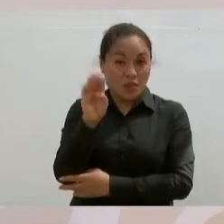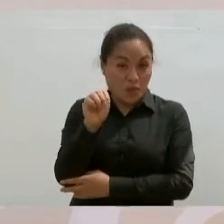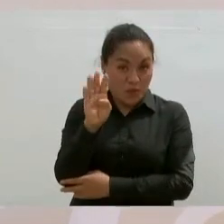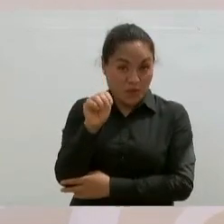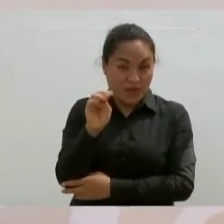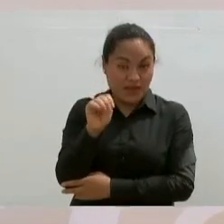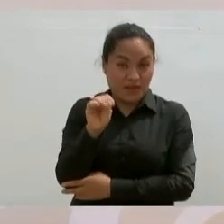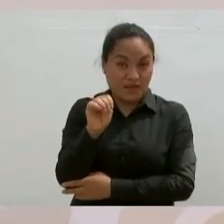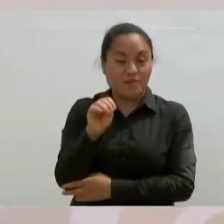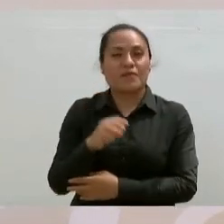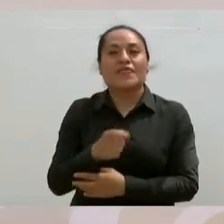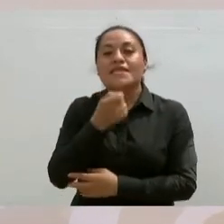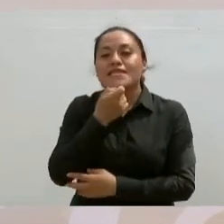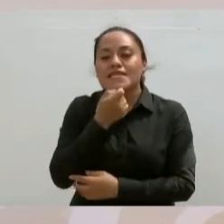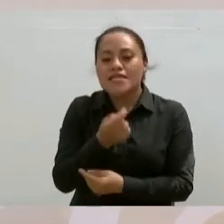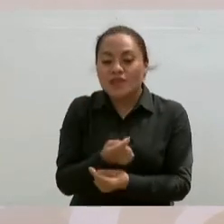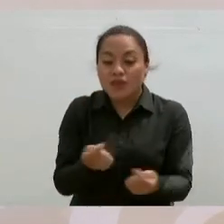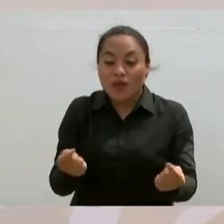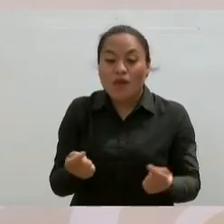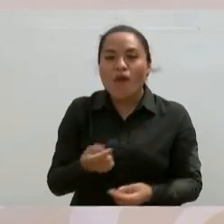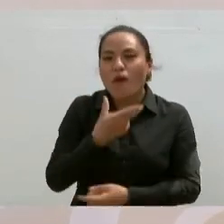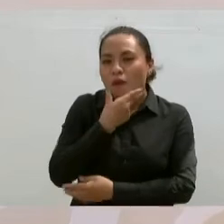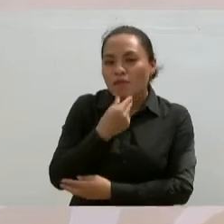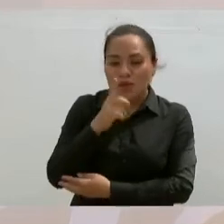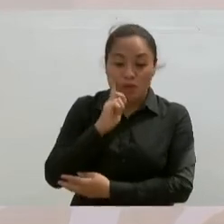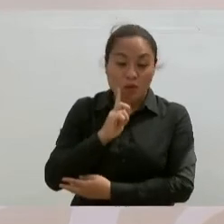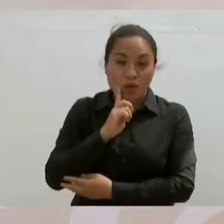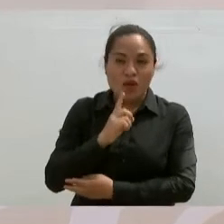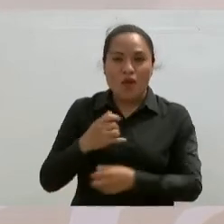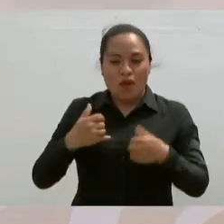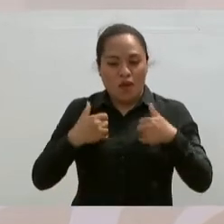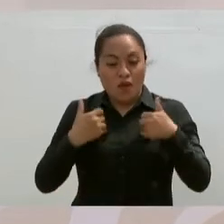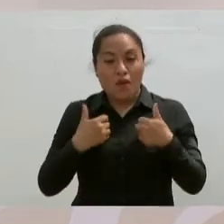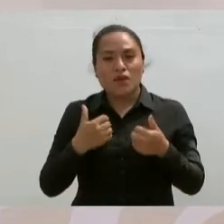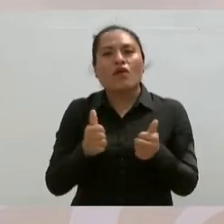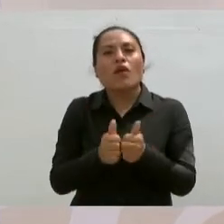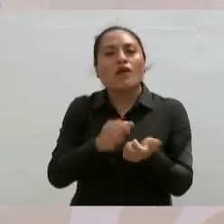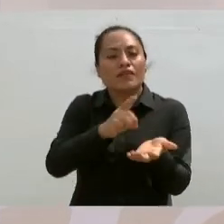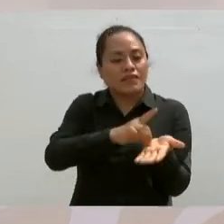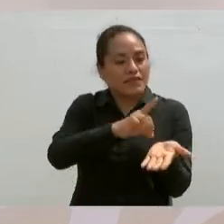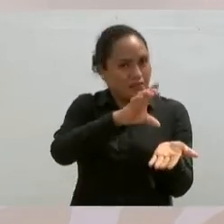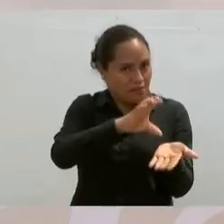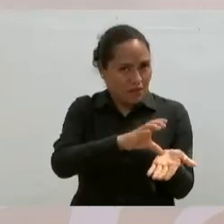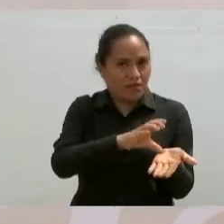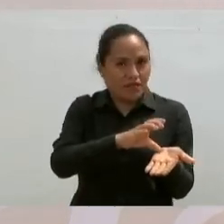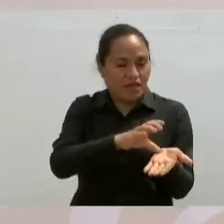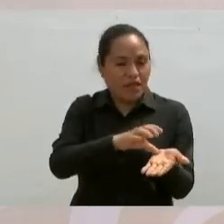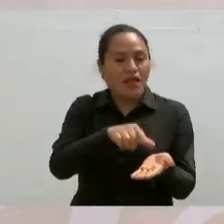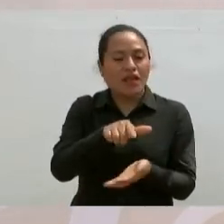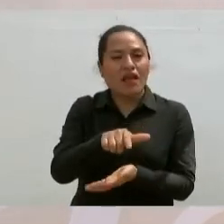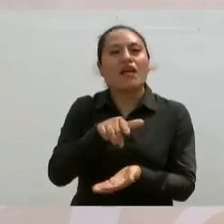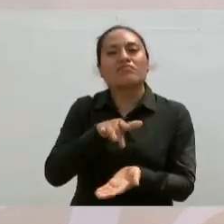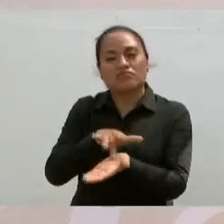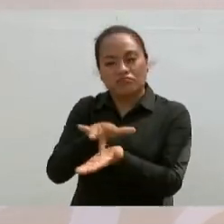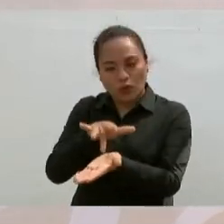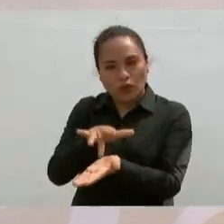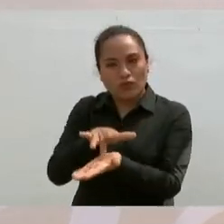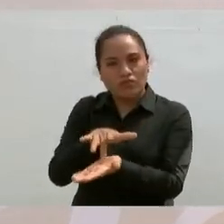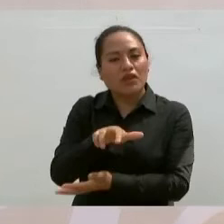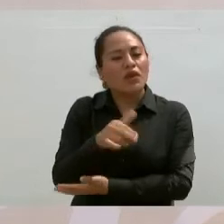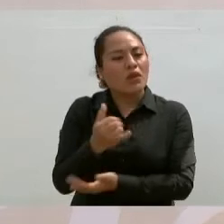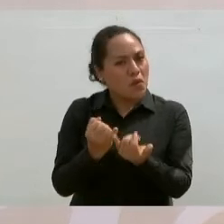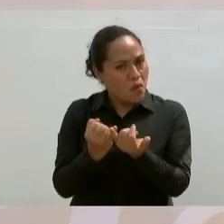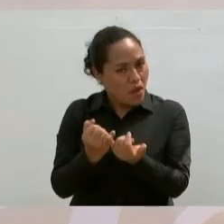239 niñas y niños con discapacidad que están recibiendo su pensión,